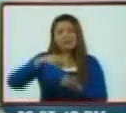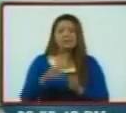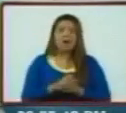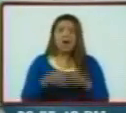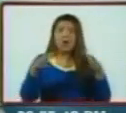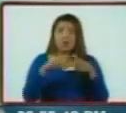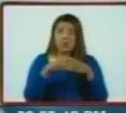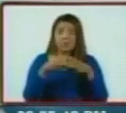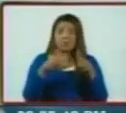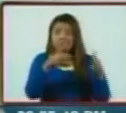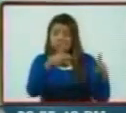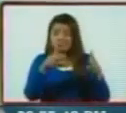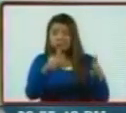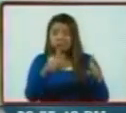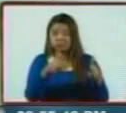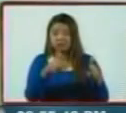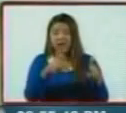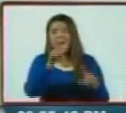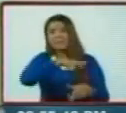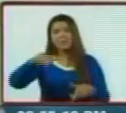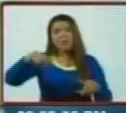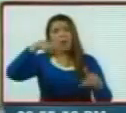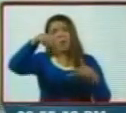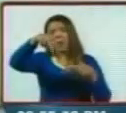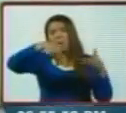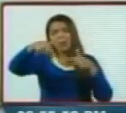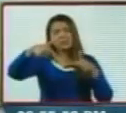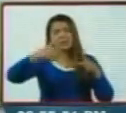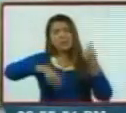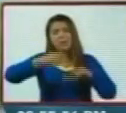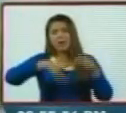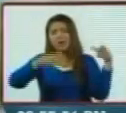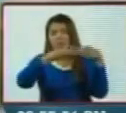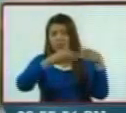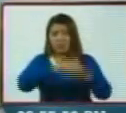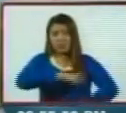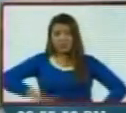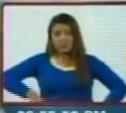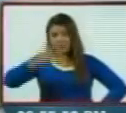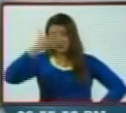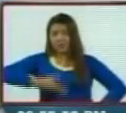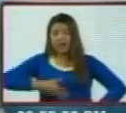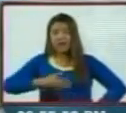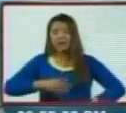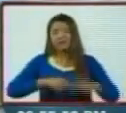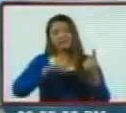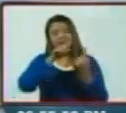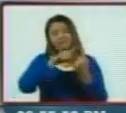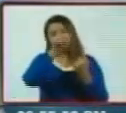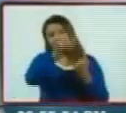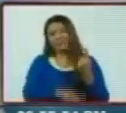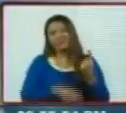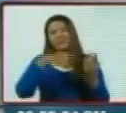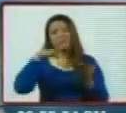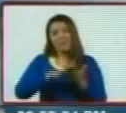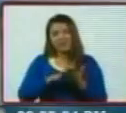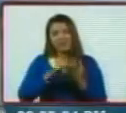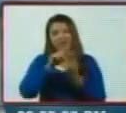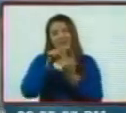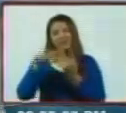que agredieron fuertemente a transeúntes, comerciantes y cuerpos de seguridad dieron como resultado un guardia nacional y un motorizado